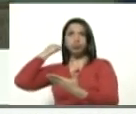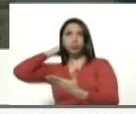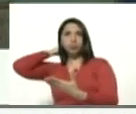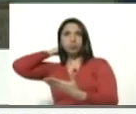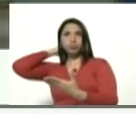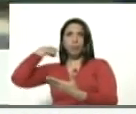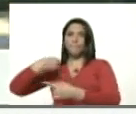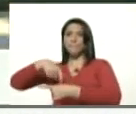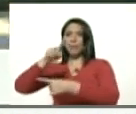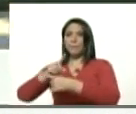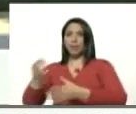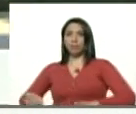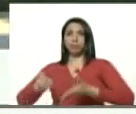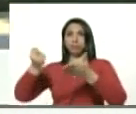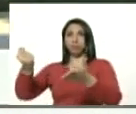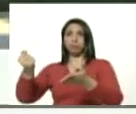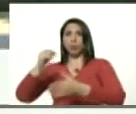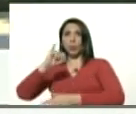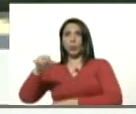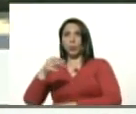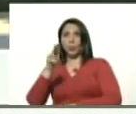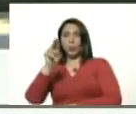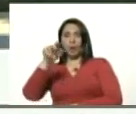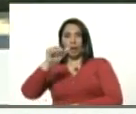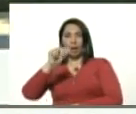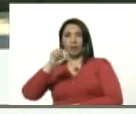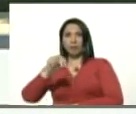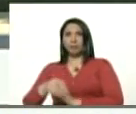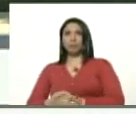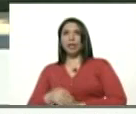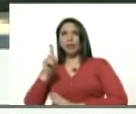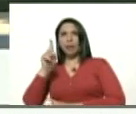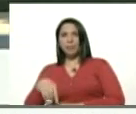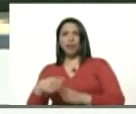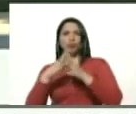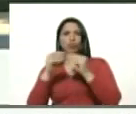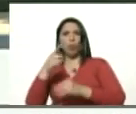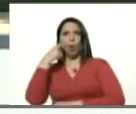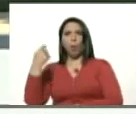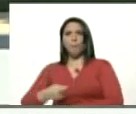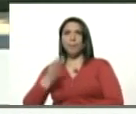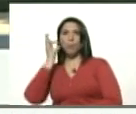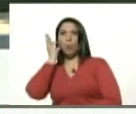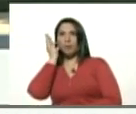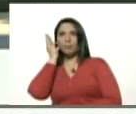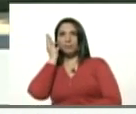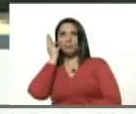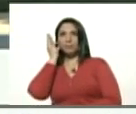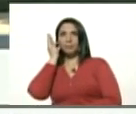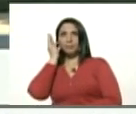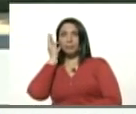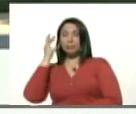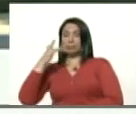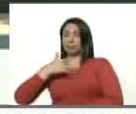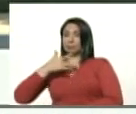en su primera clase a Juan Calzadilla, y a través de él a todos los hombres y mujeres sensibles que han encontrado